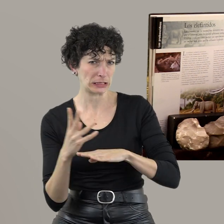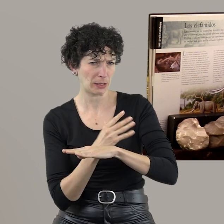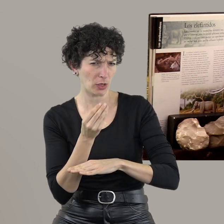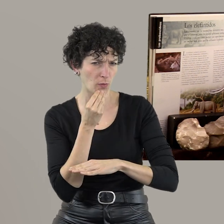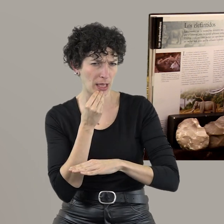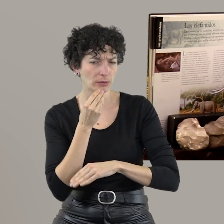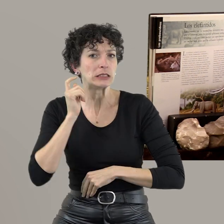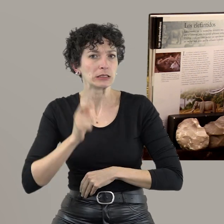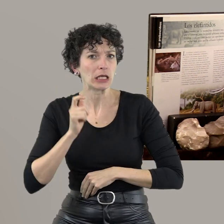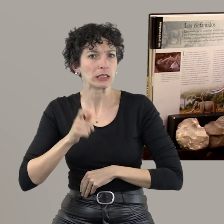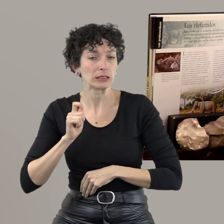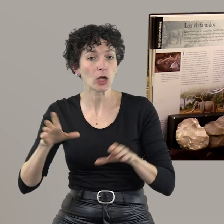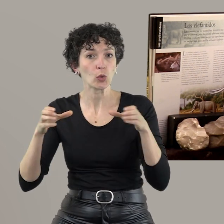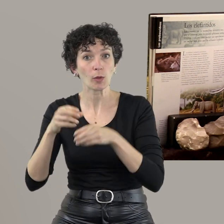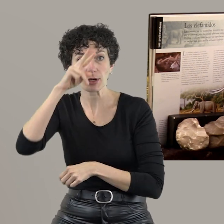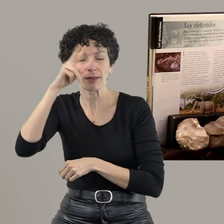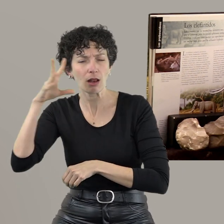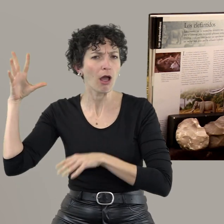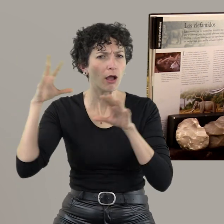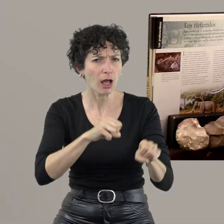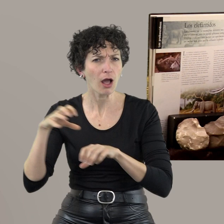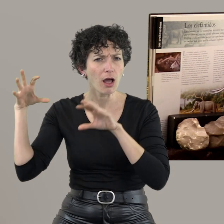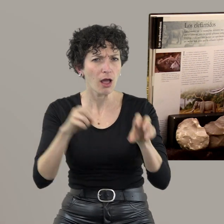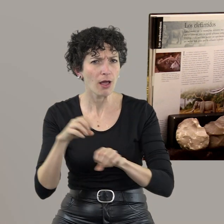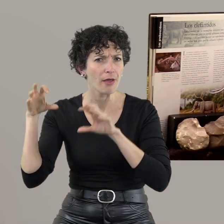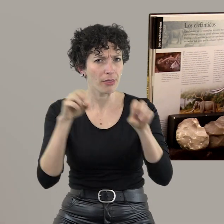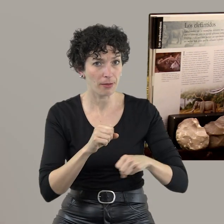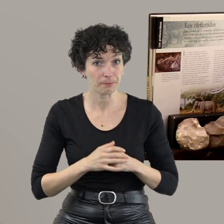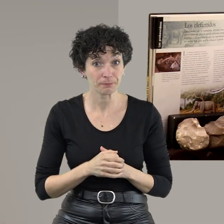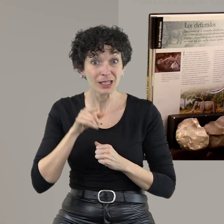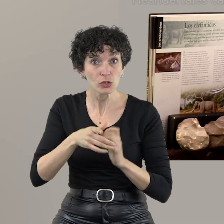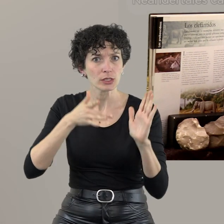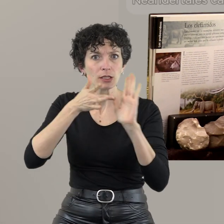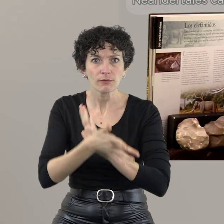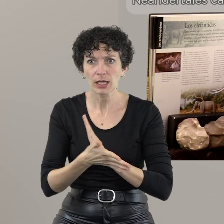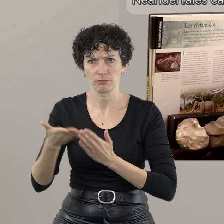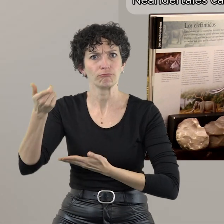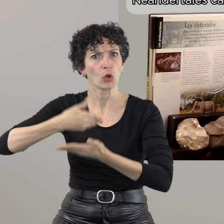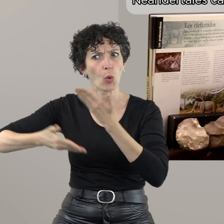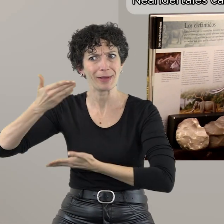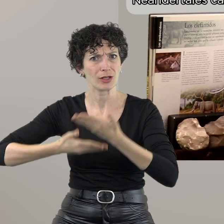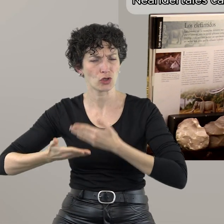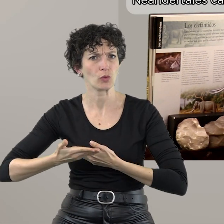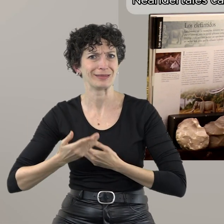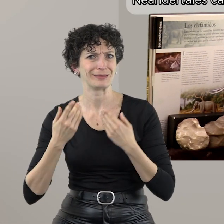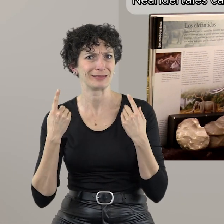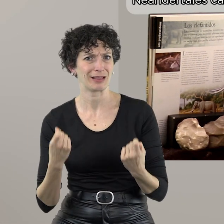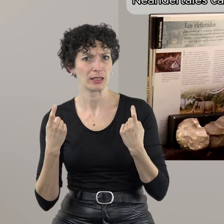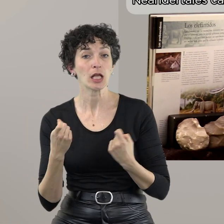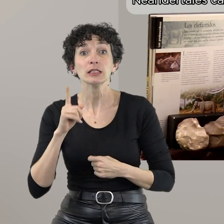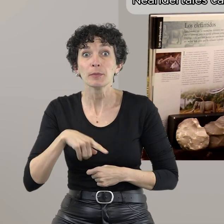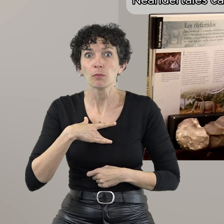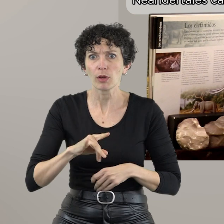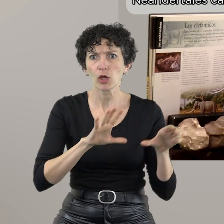manera continuada durante generaciones por parte de los neandertales. Todo esto implicaría una gran cooperación entre ellos, quizás incluso entre